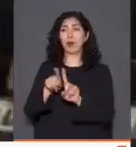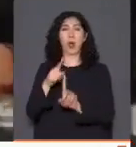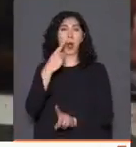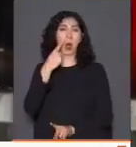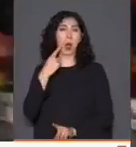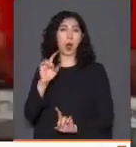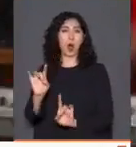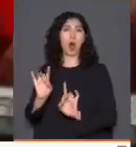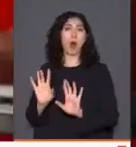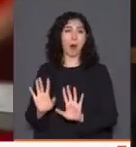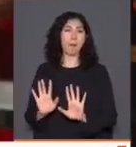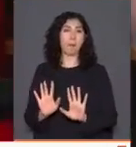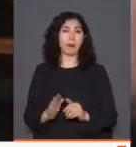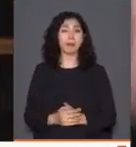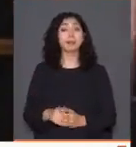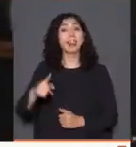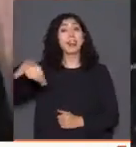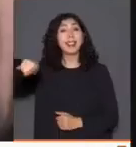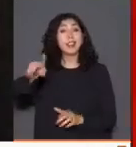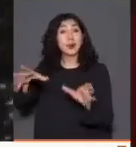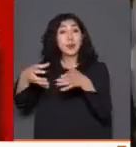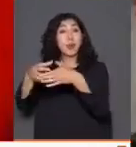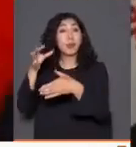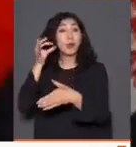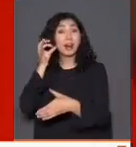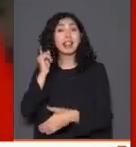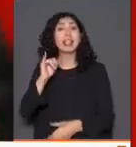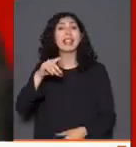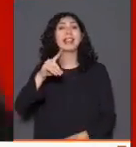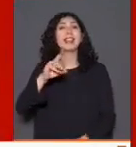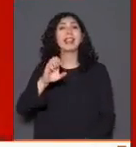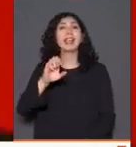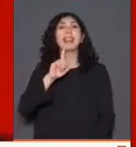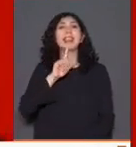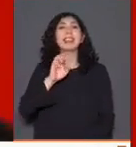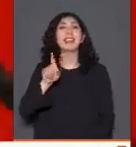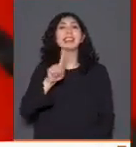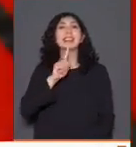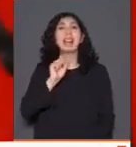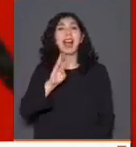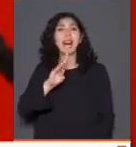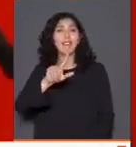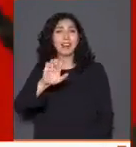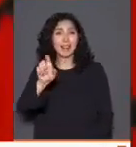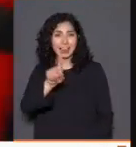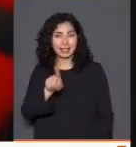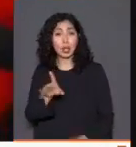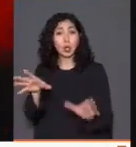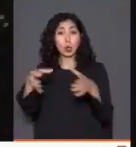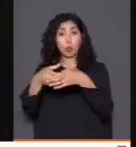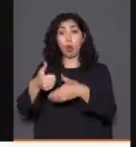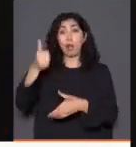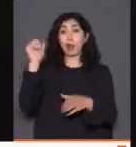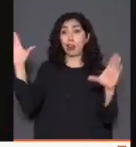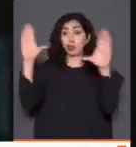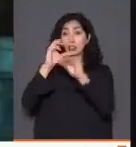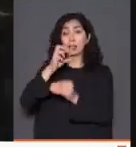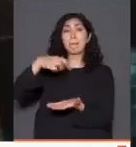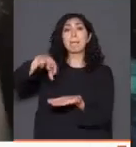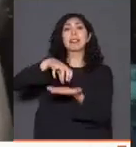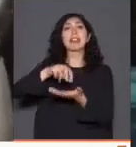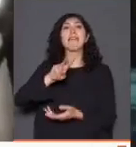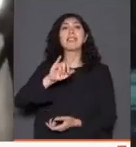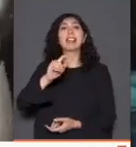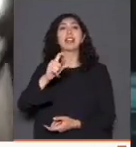hombres ellas son las indetectables es un grupo artístico que anoche se en laaz de Valparaíso en una